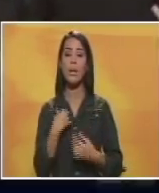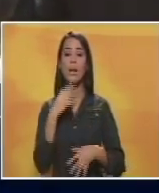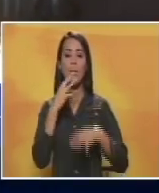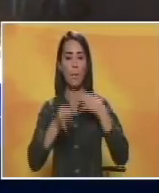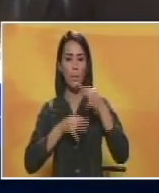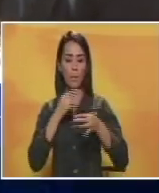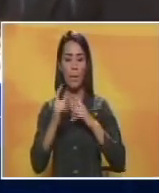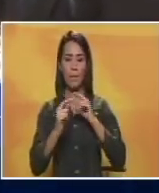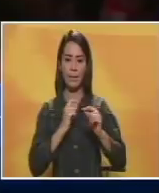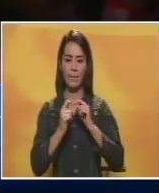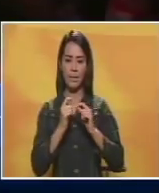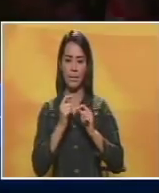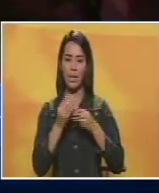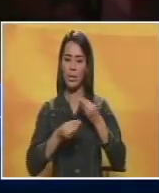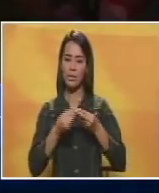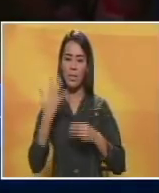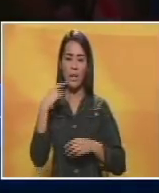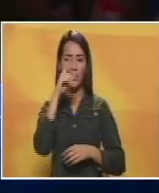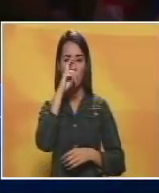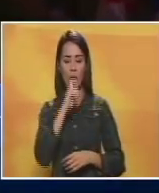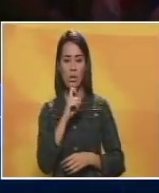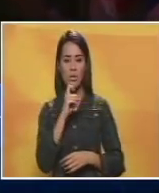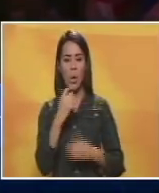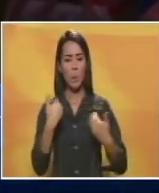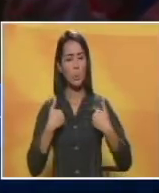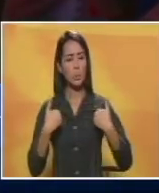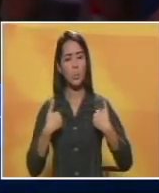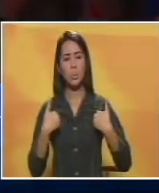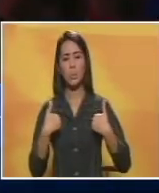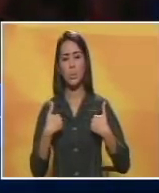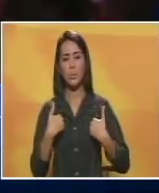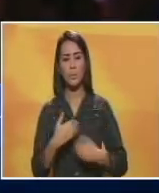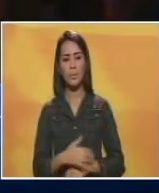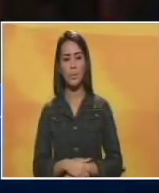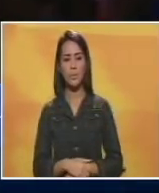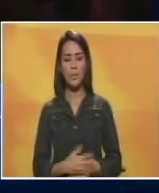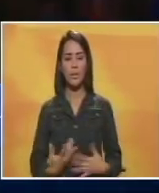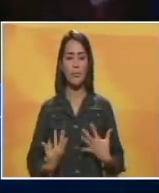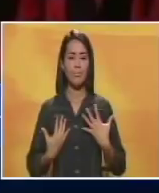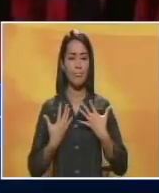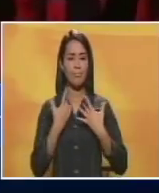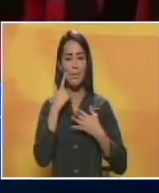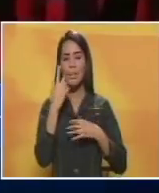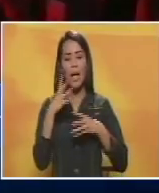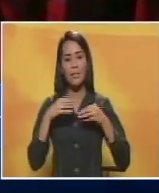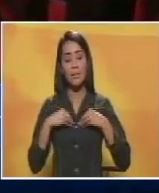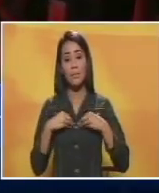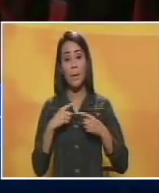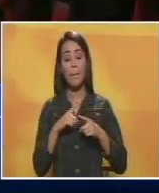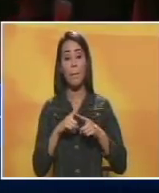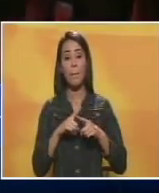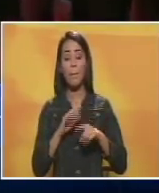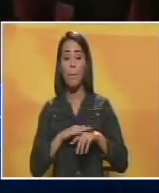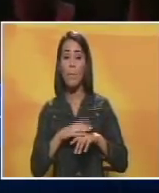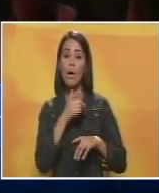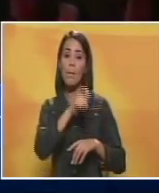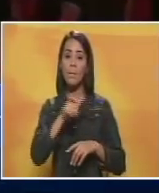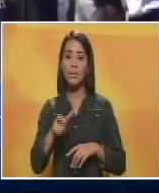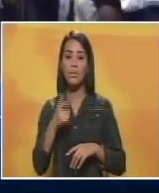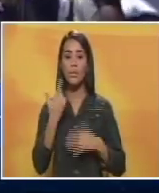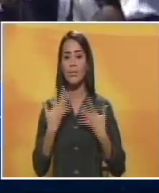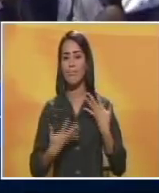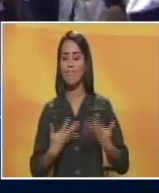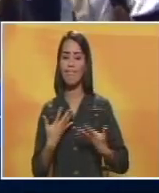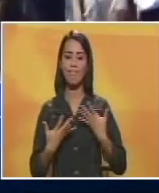entrevista que luego de los hechos ocurridos hace un año, sufrió estrés postraumático, algo que no había querido reconocer porque muchas personas sufrieron una